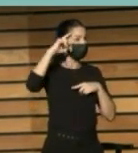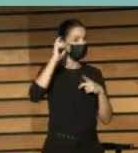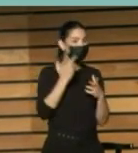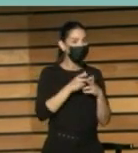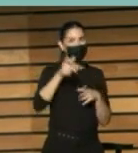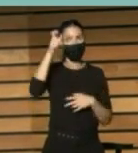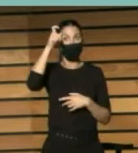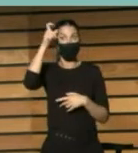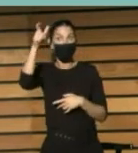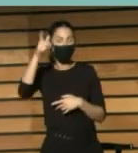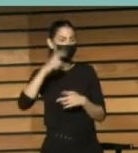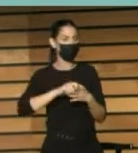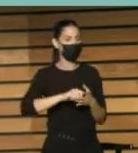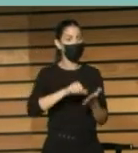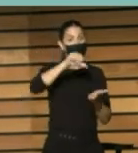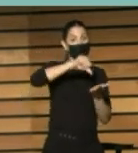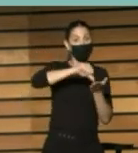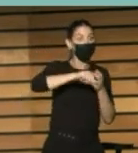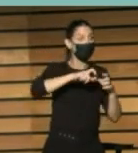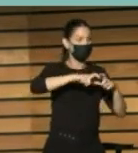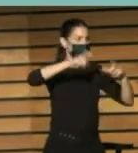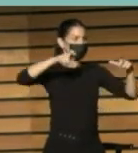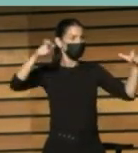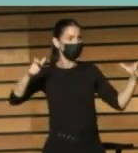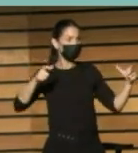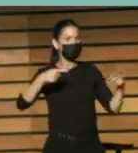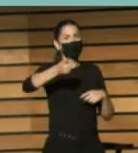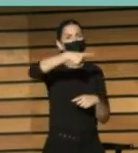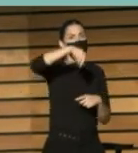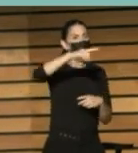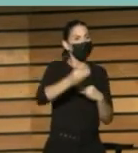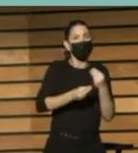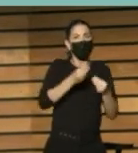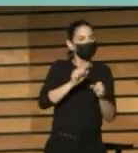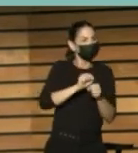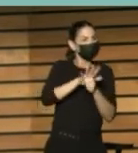remotos o en las ciudades más grandes qué habéis hecho y